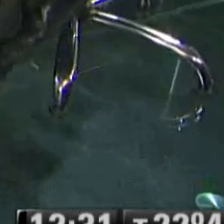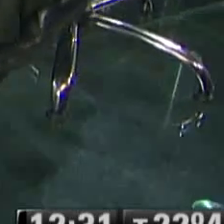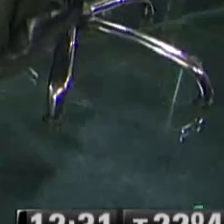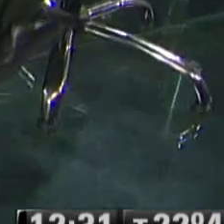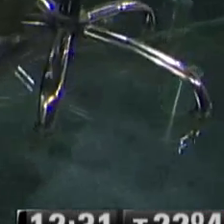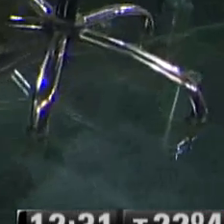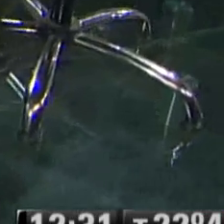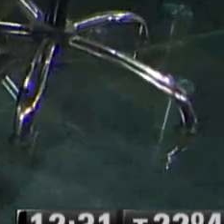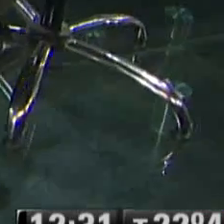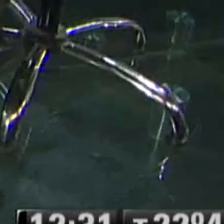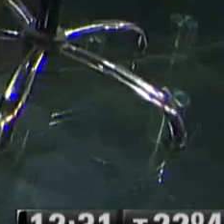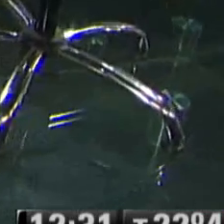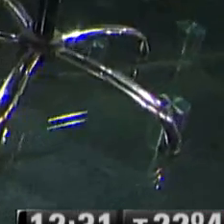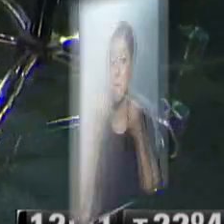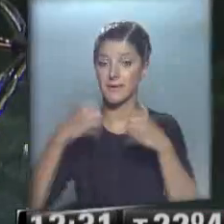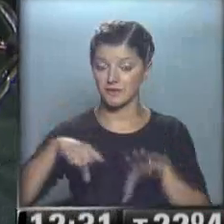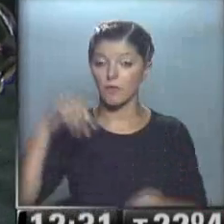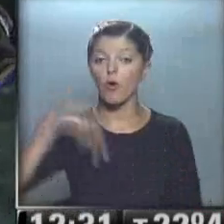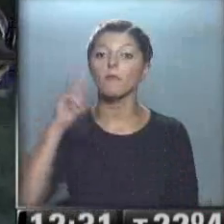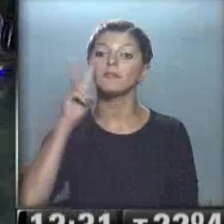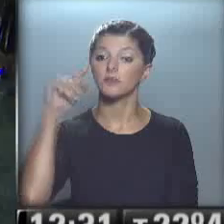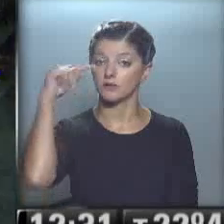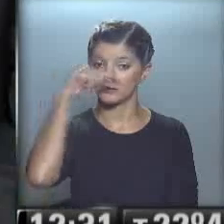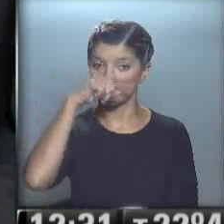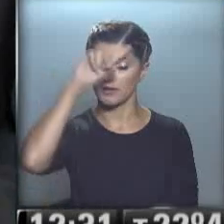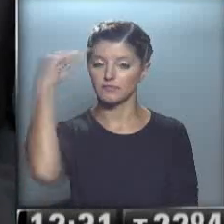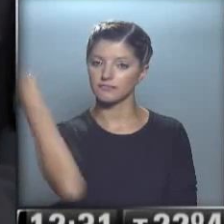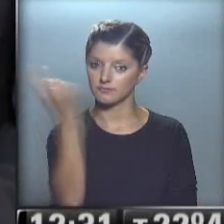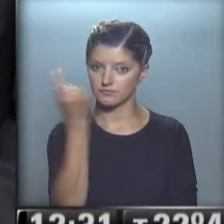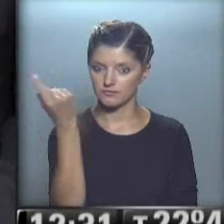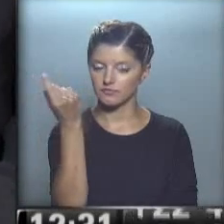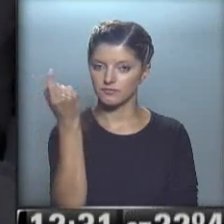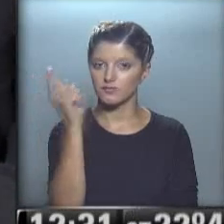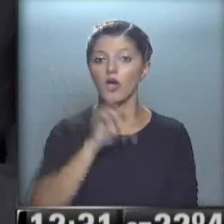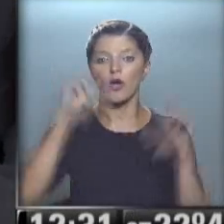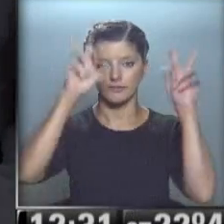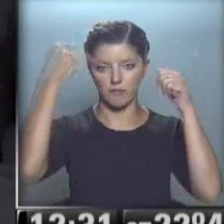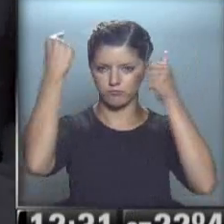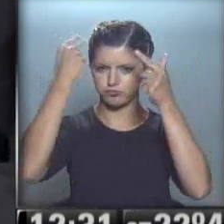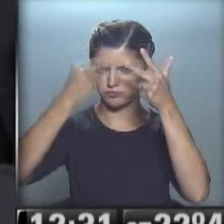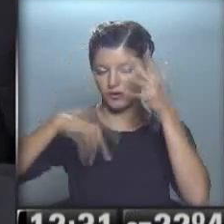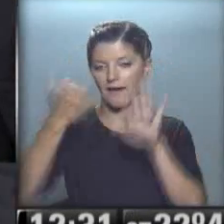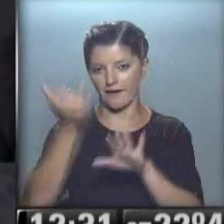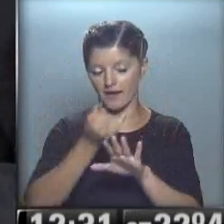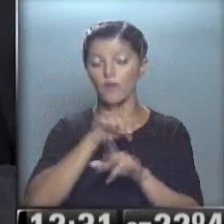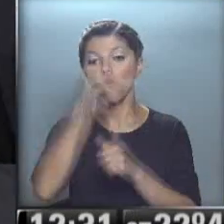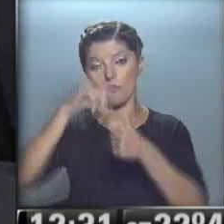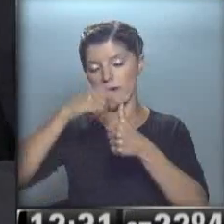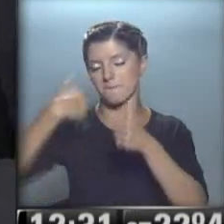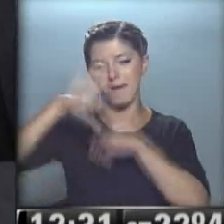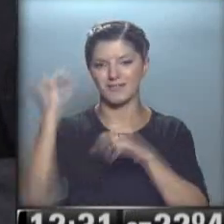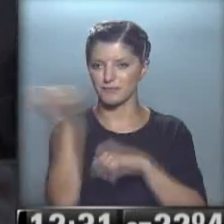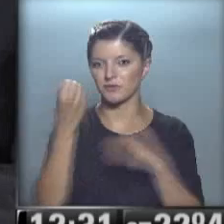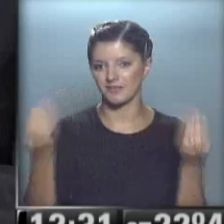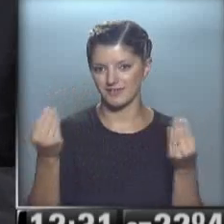qué tal Buenos días Estamos empezando otra edición de visión 7 internacional con varios temas entre ellos el tema más más importante para